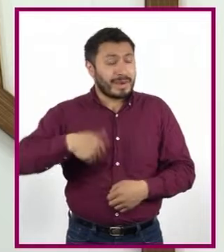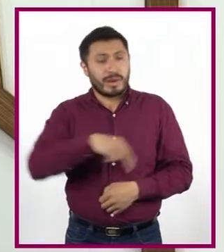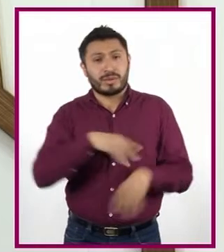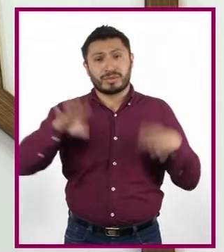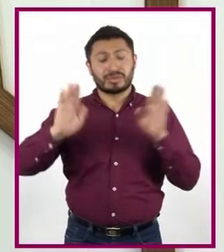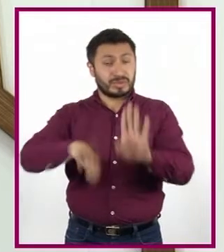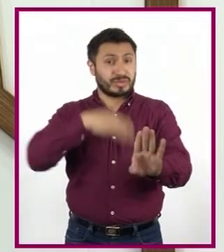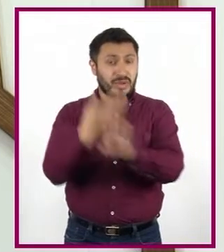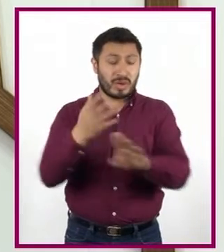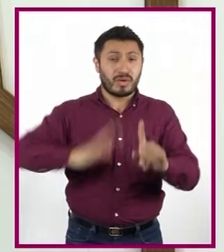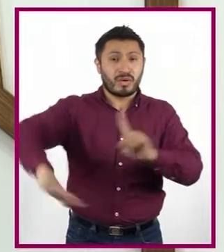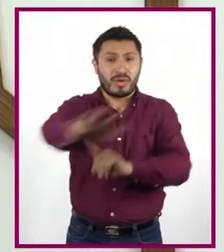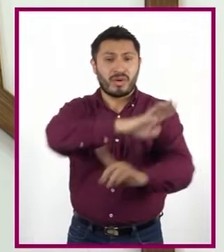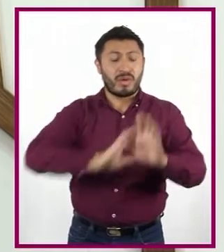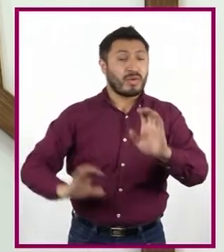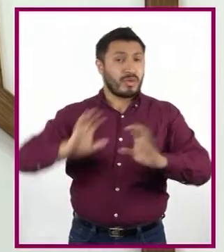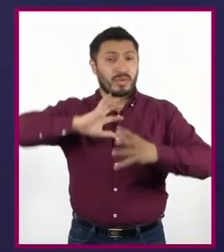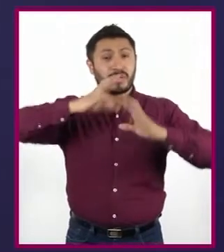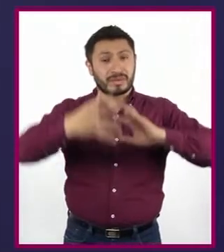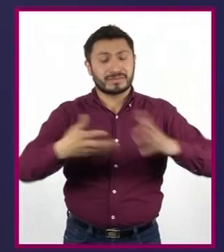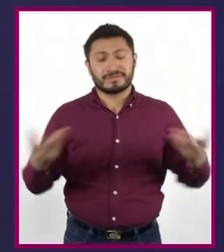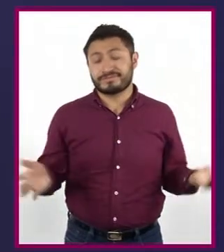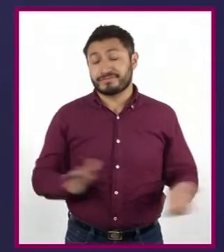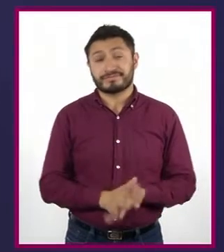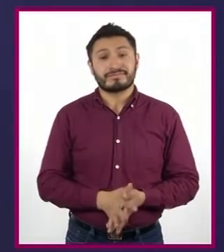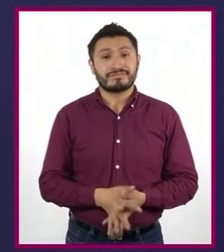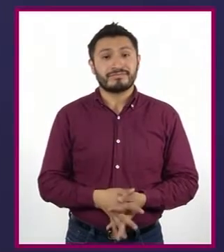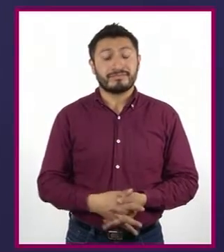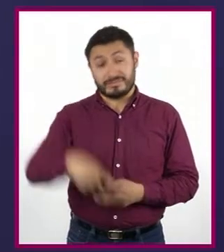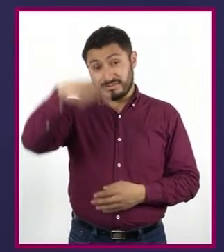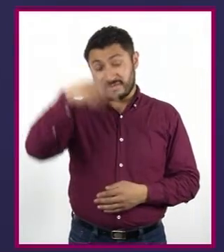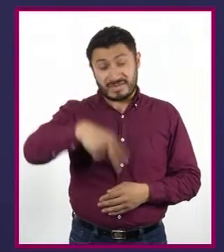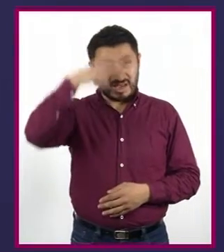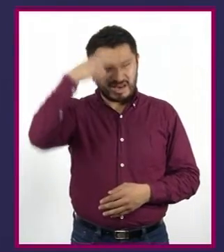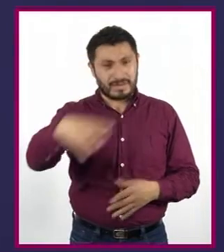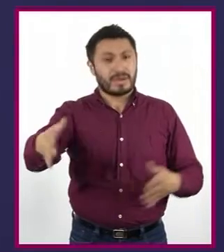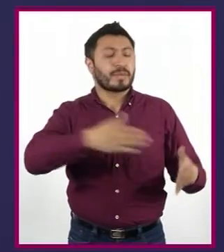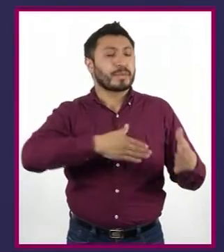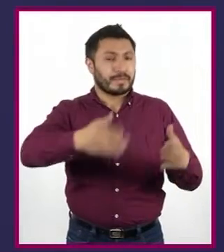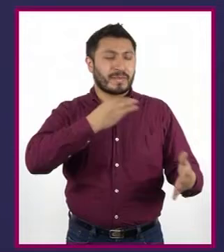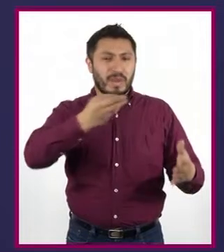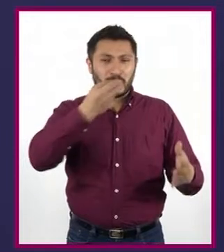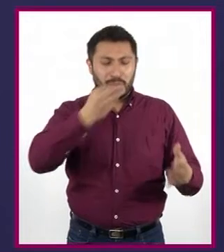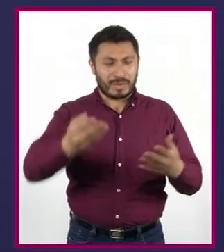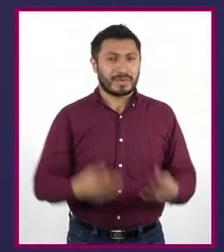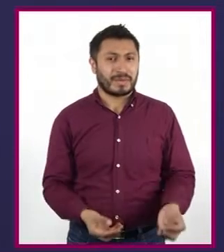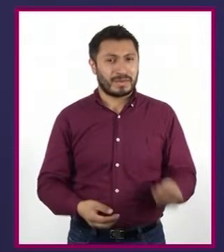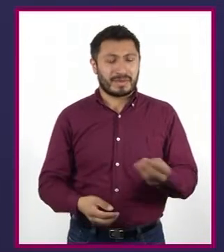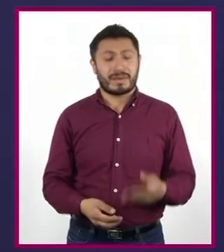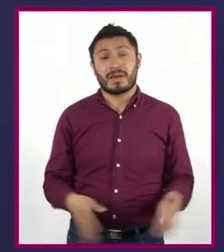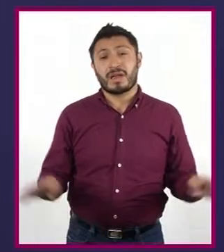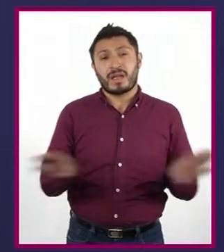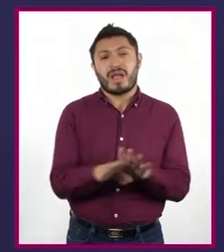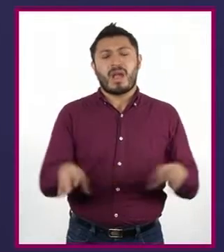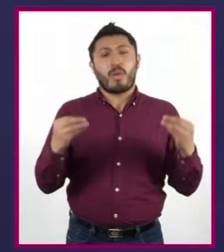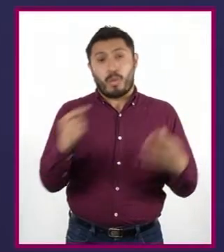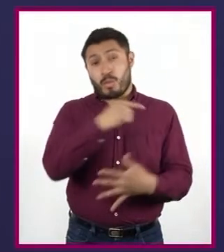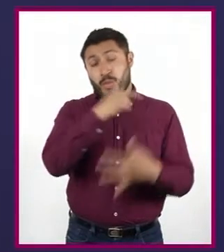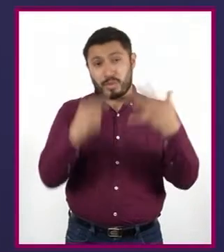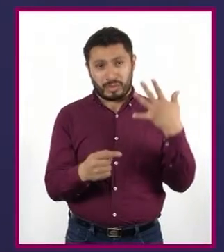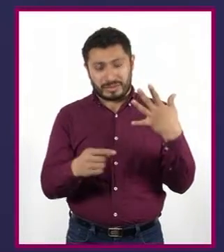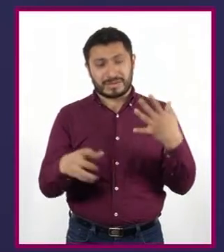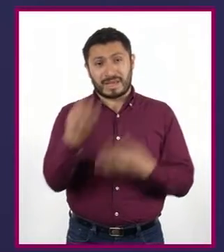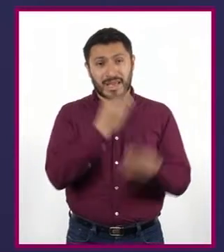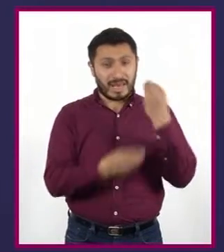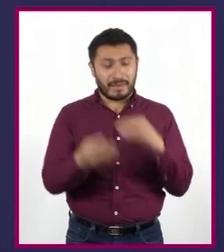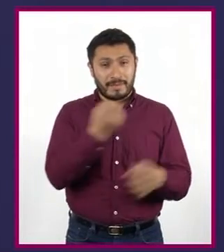en el ambiente? Bueno, en México la gastronomía es muy variada. La